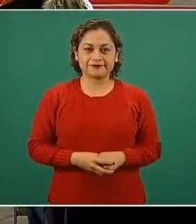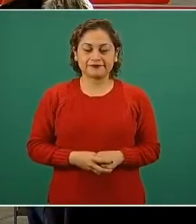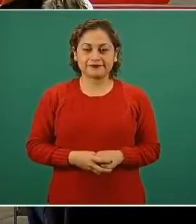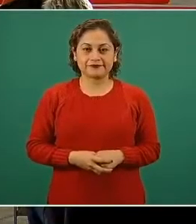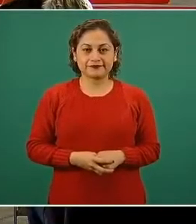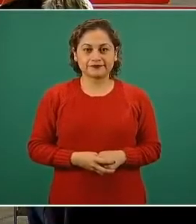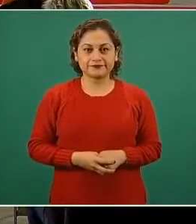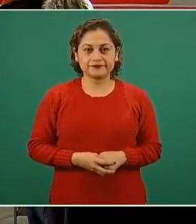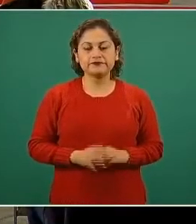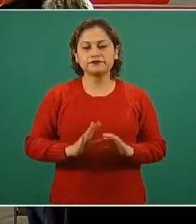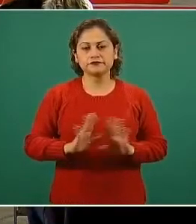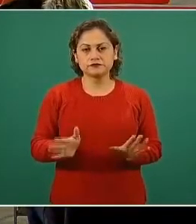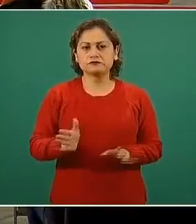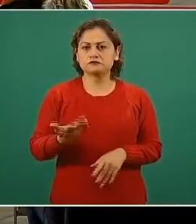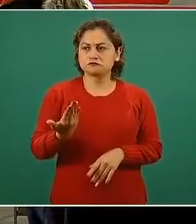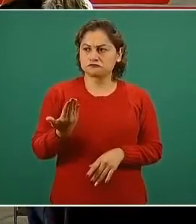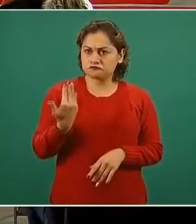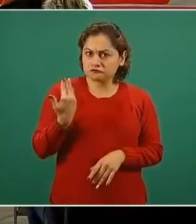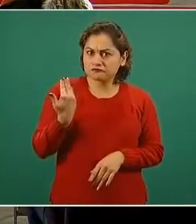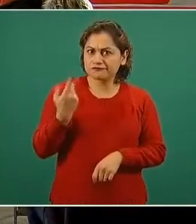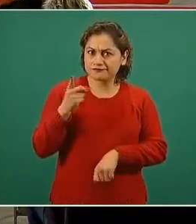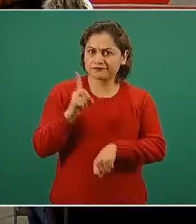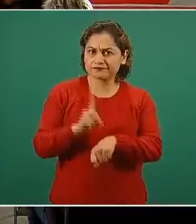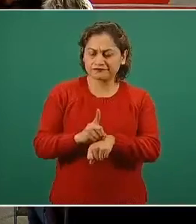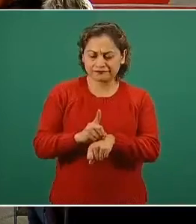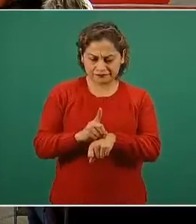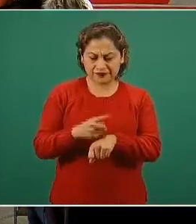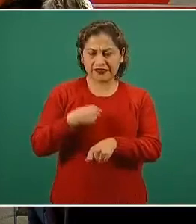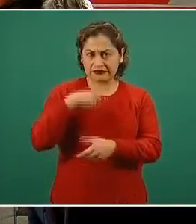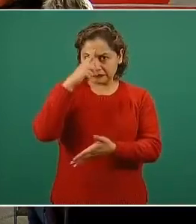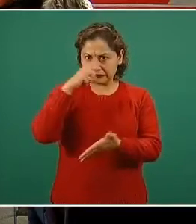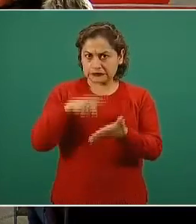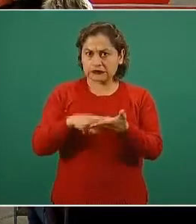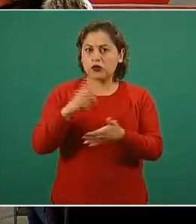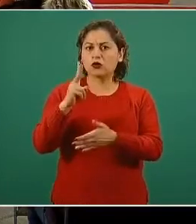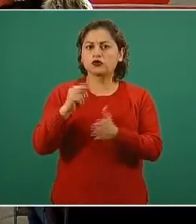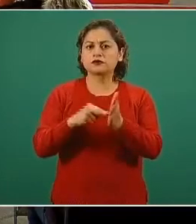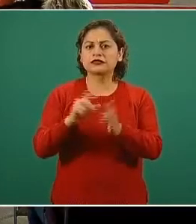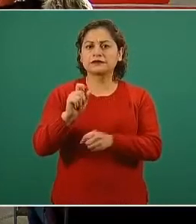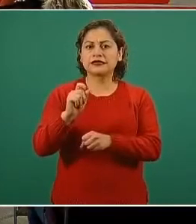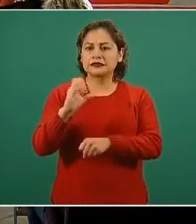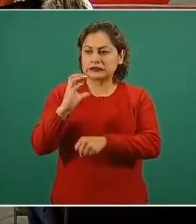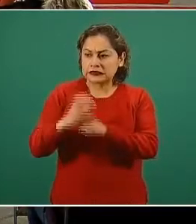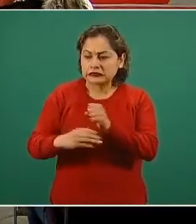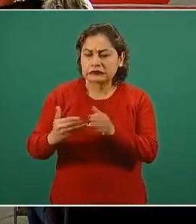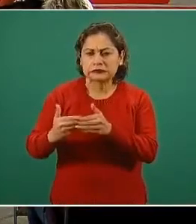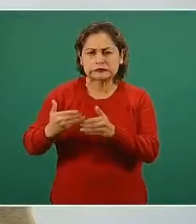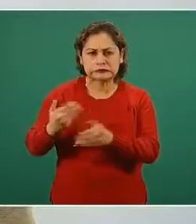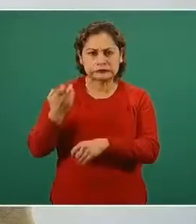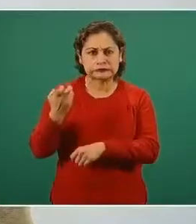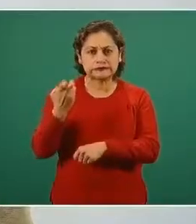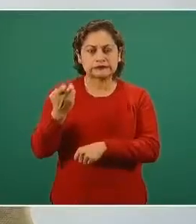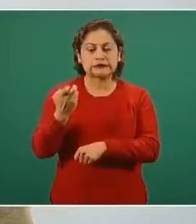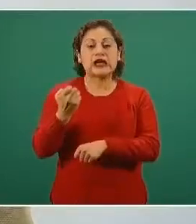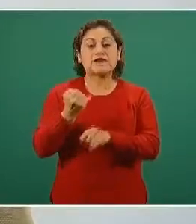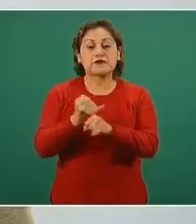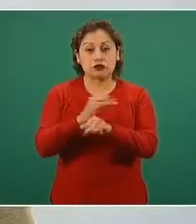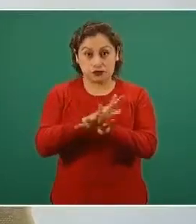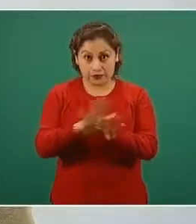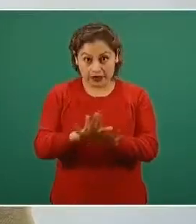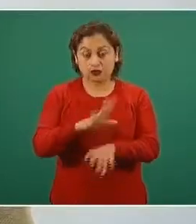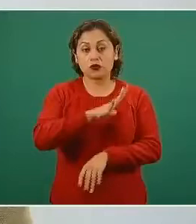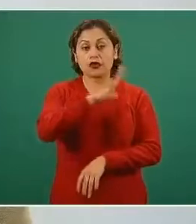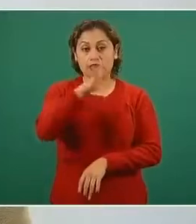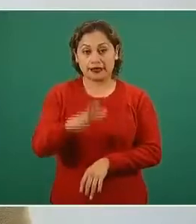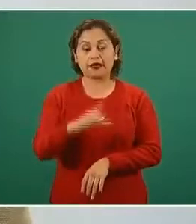también algunos días, desde finales del año, además del informe técnico, estamos presentando todos los